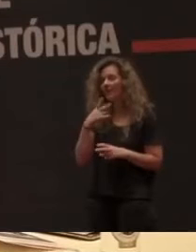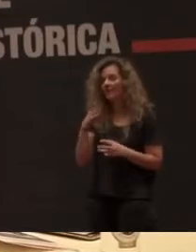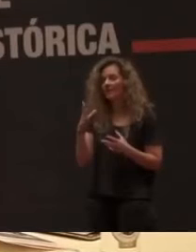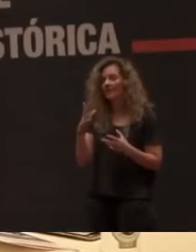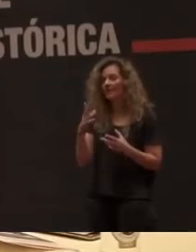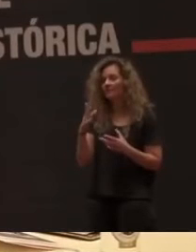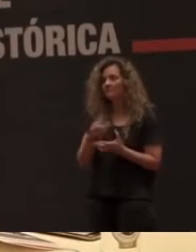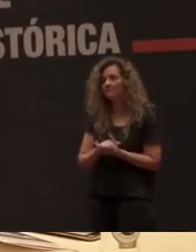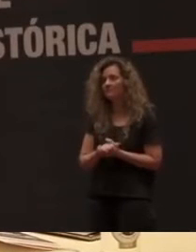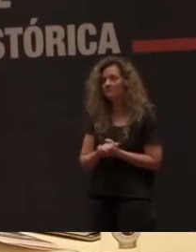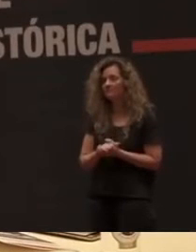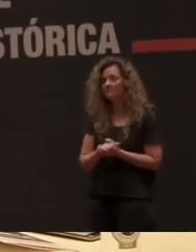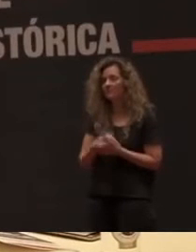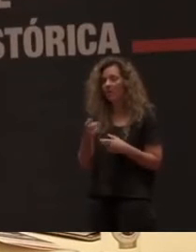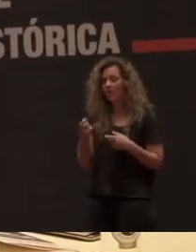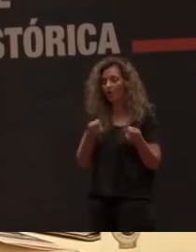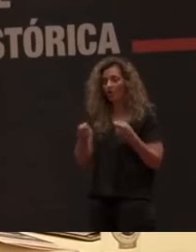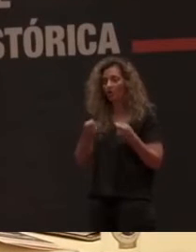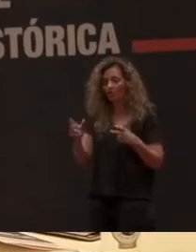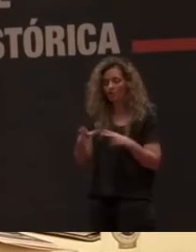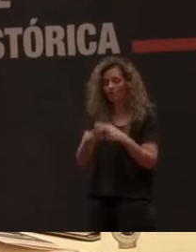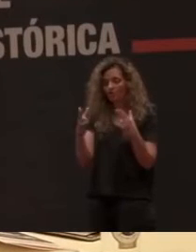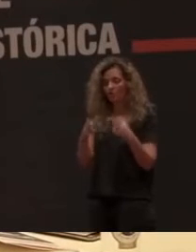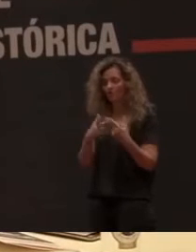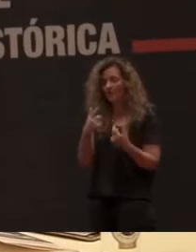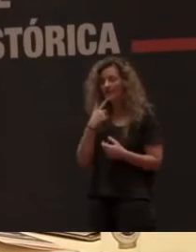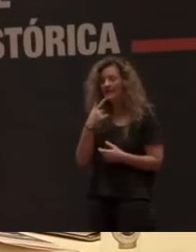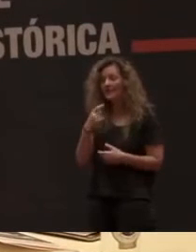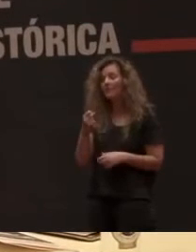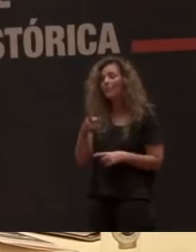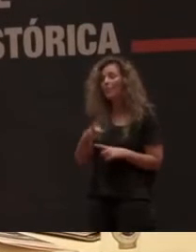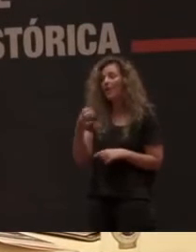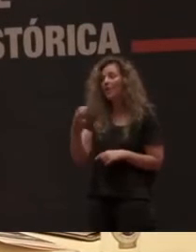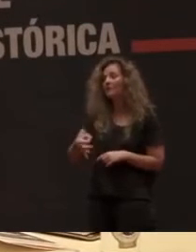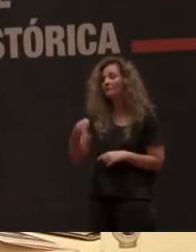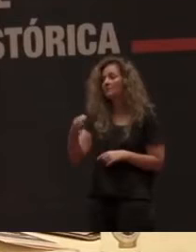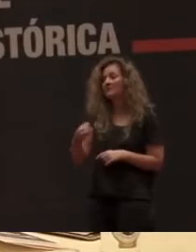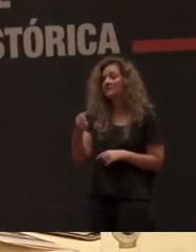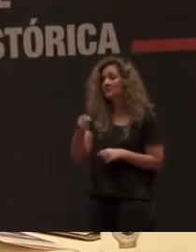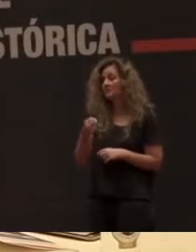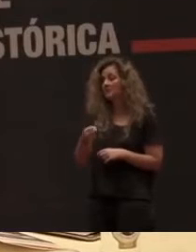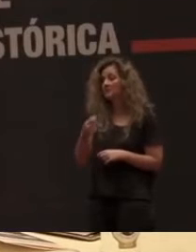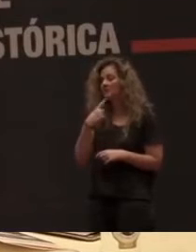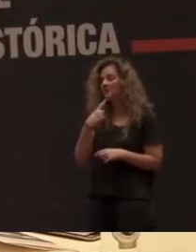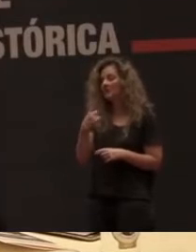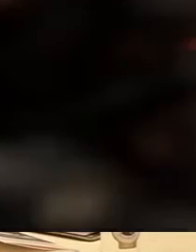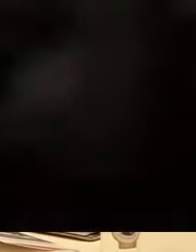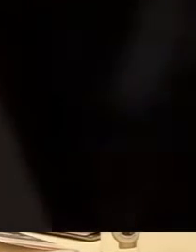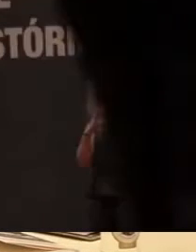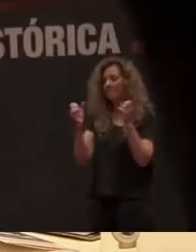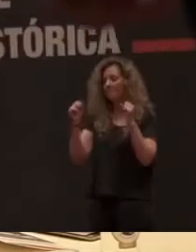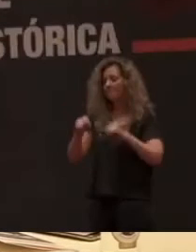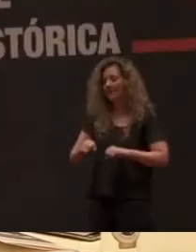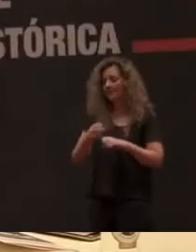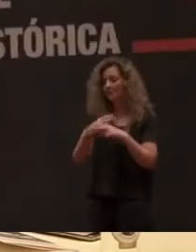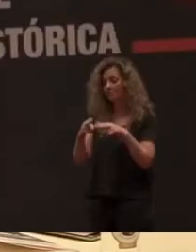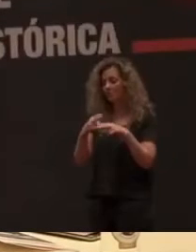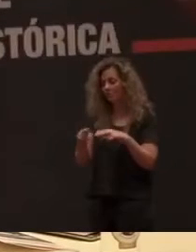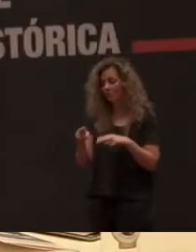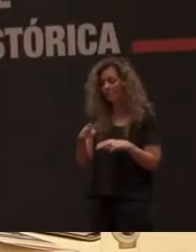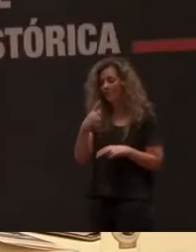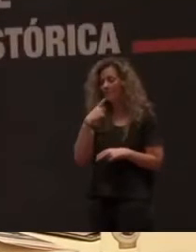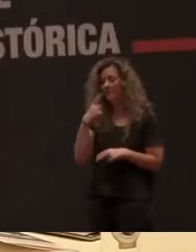formas vixentes de dominación social. Existe claro que houve un pacto político que fixo que coa amnistía política tamén